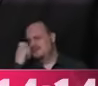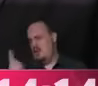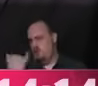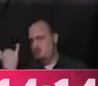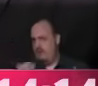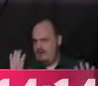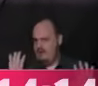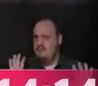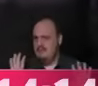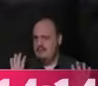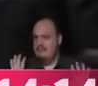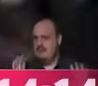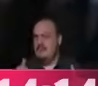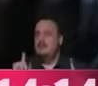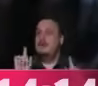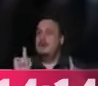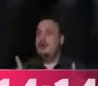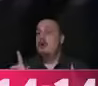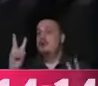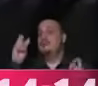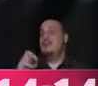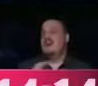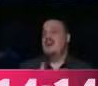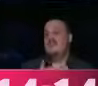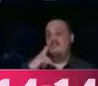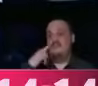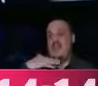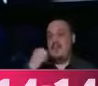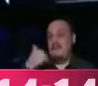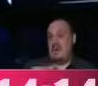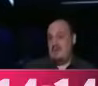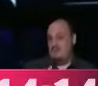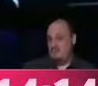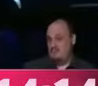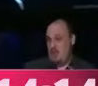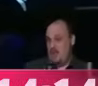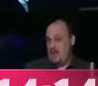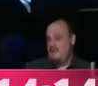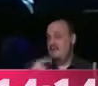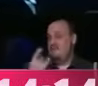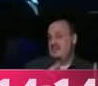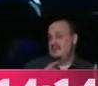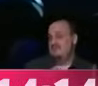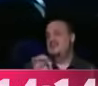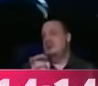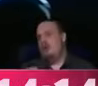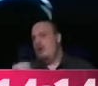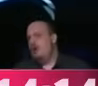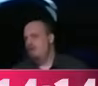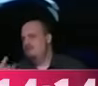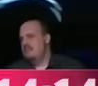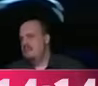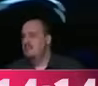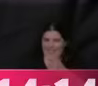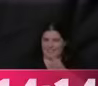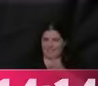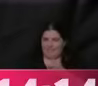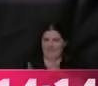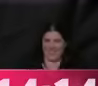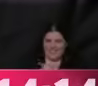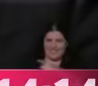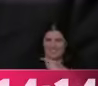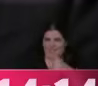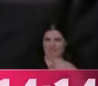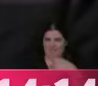en esta situación. Eventualmente podría saber manejarse ante estas lides. En cambio, Javier Milei, al ser un economista, un outsider, un hombre que llegó a la política hace pocos